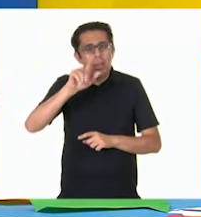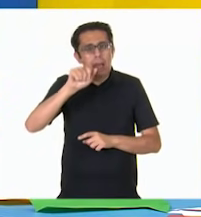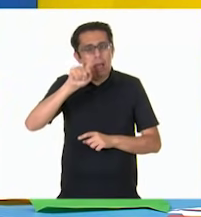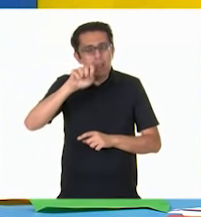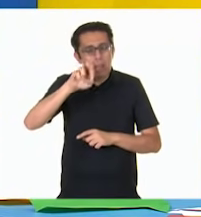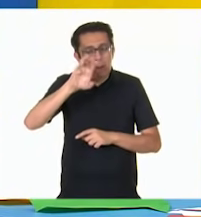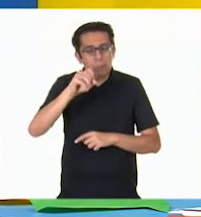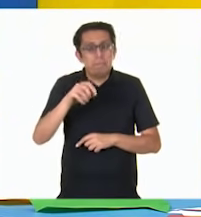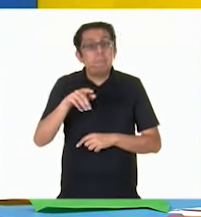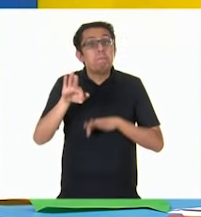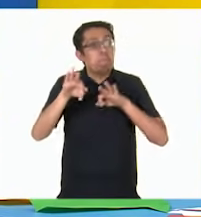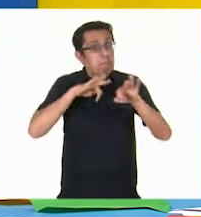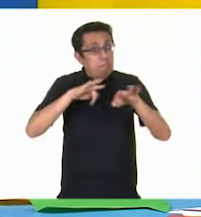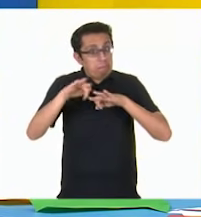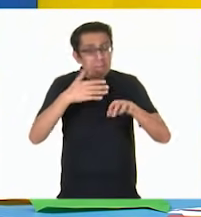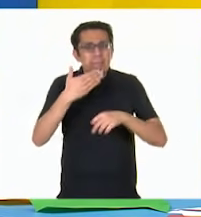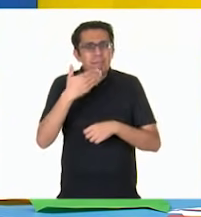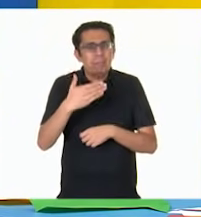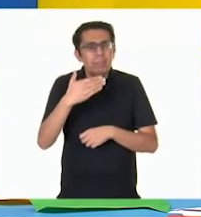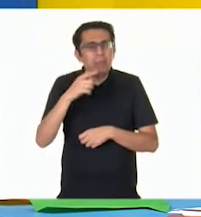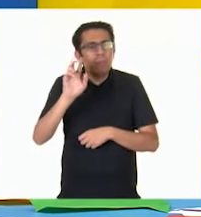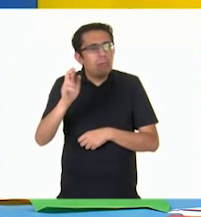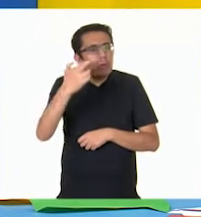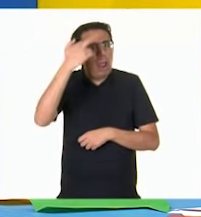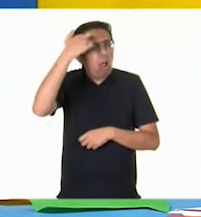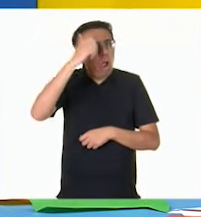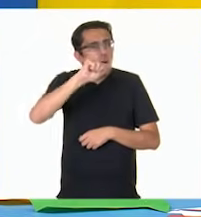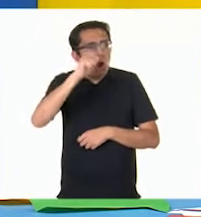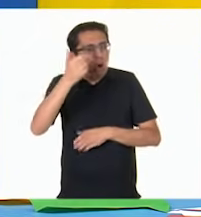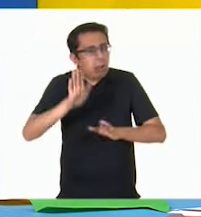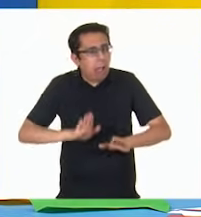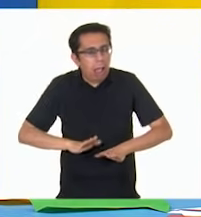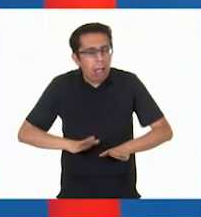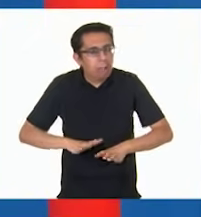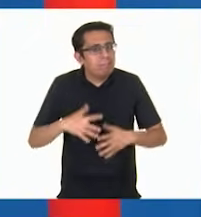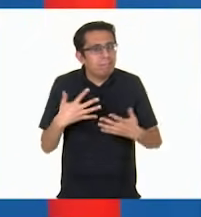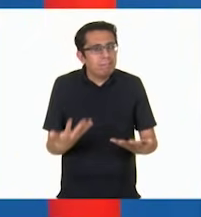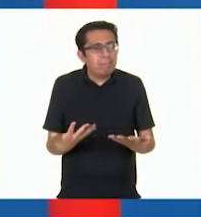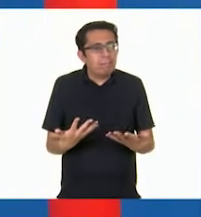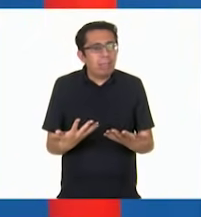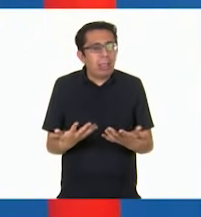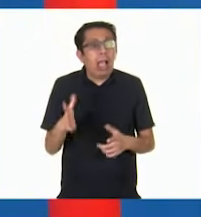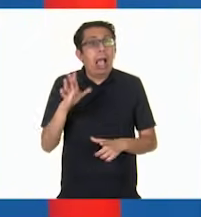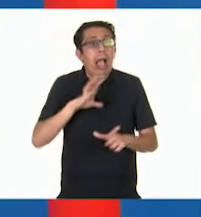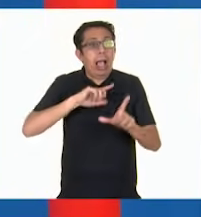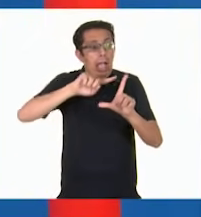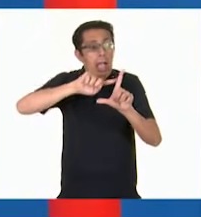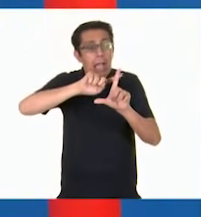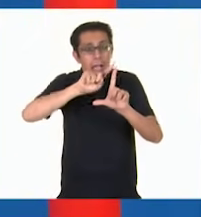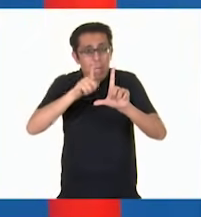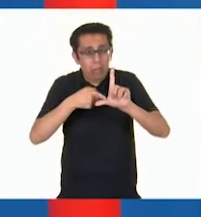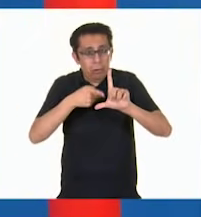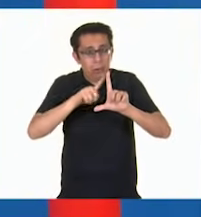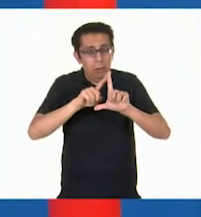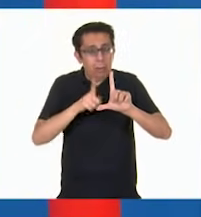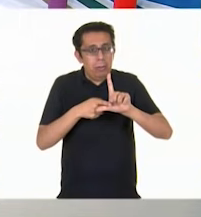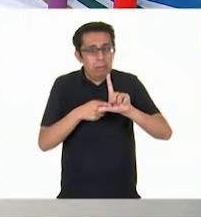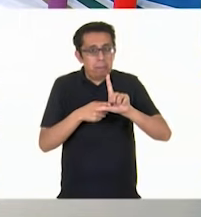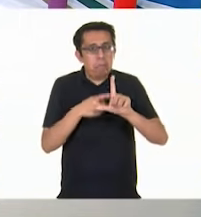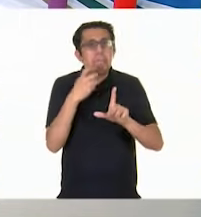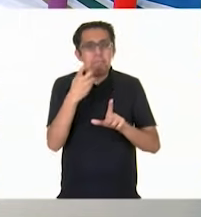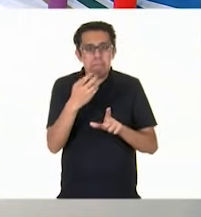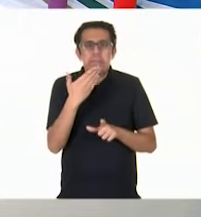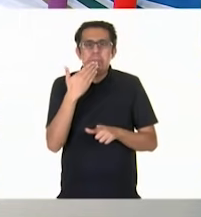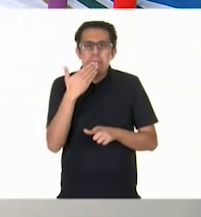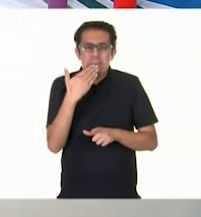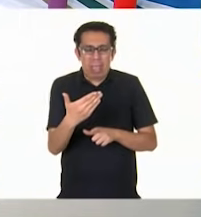Buen trabajo. ¿Recuerdas alguna otra característica? Los ángulos, por ejemplo. Muy buen